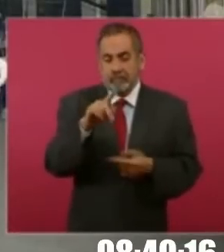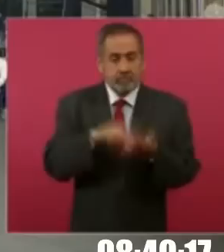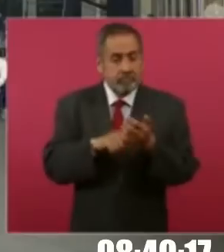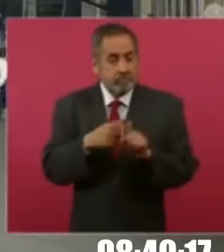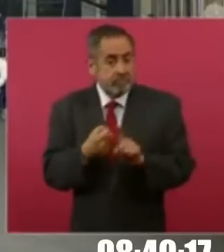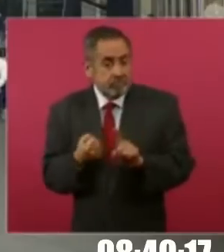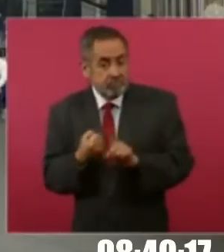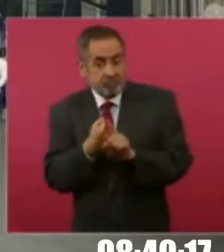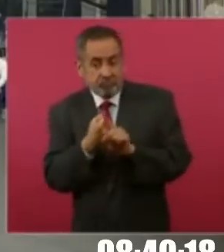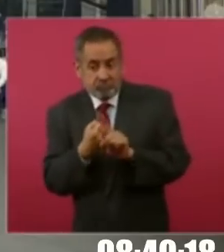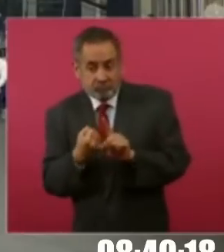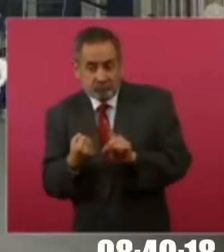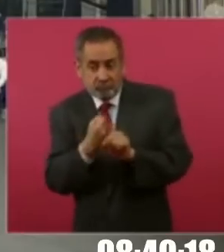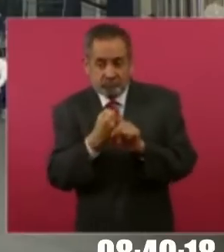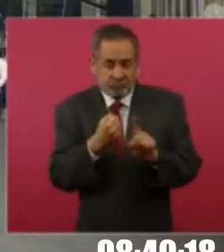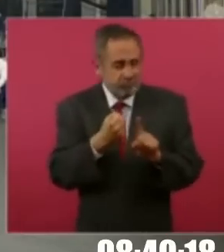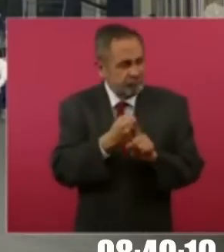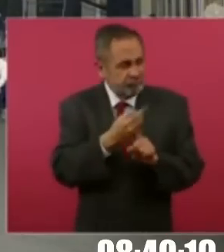dándole